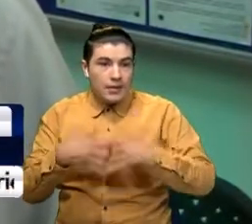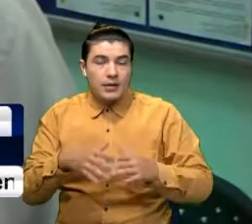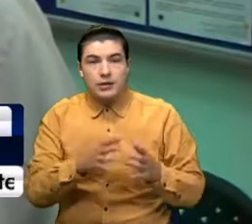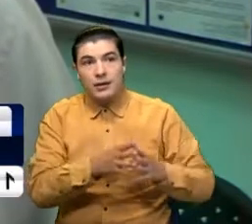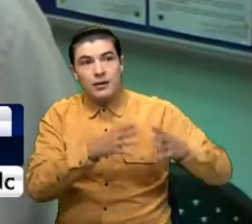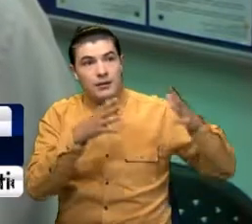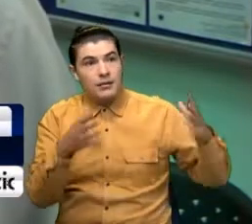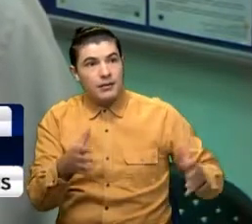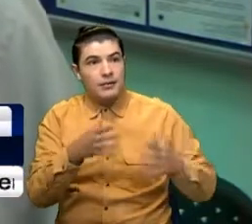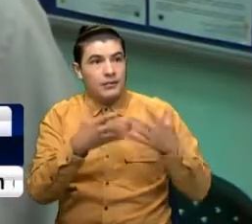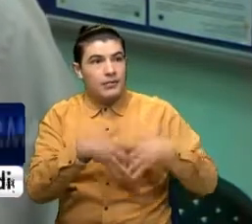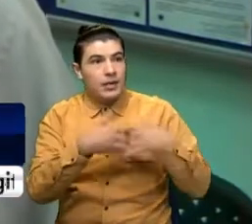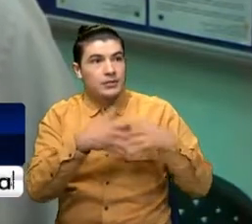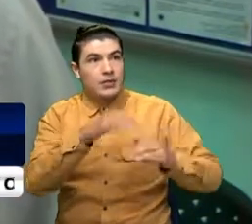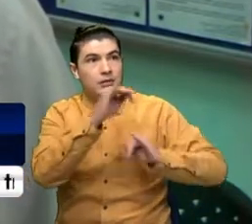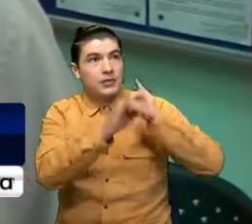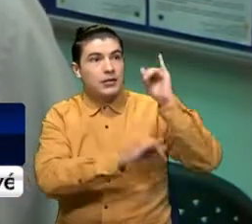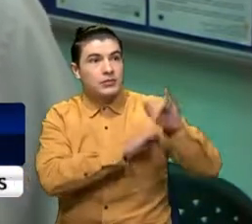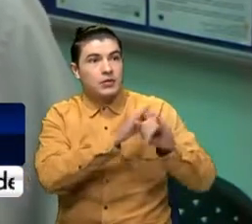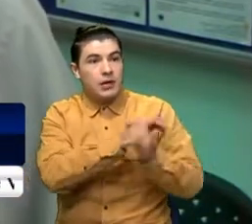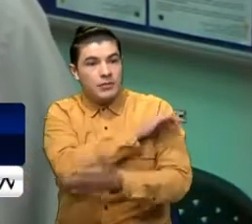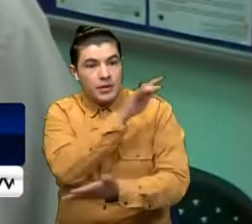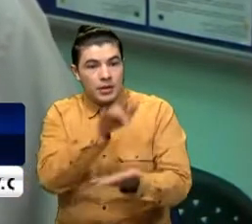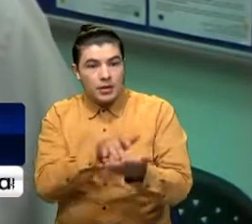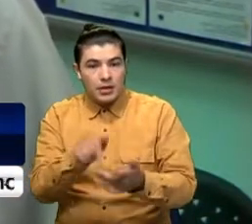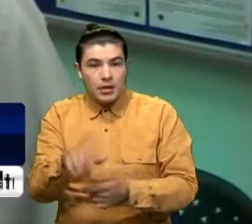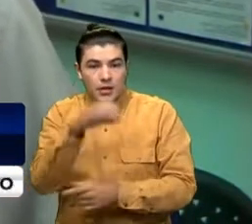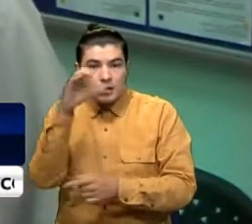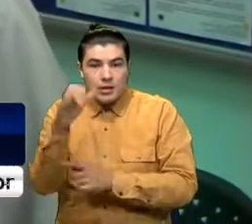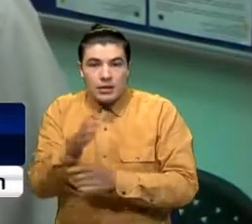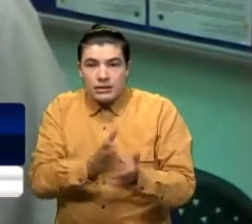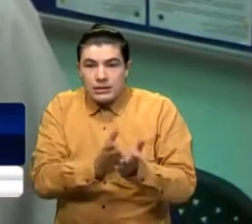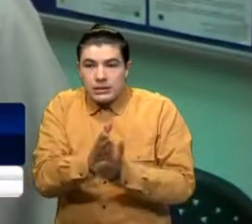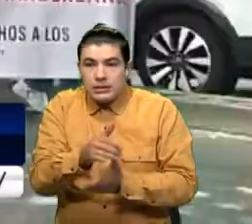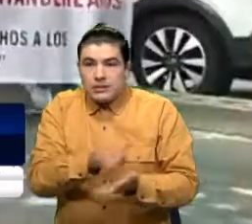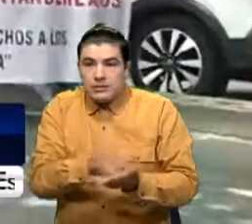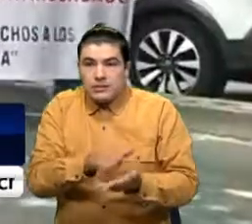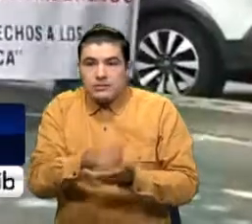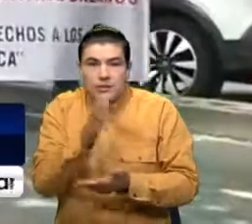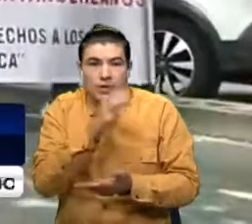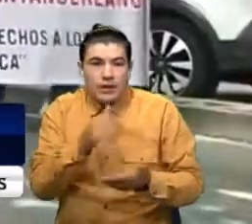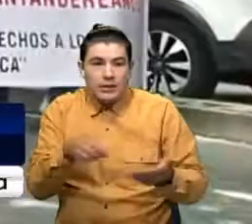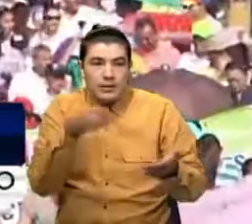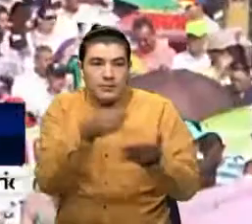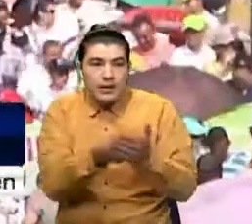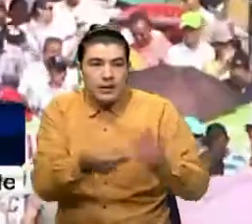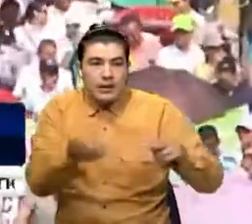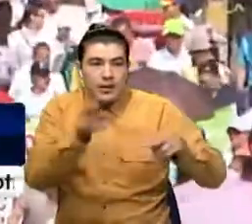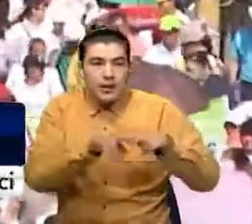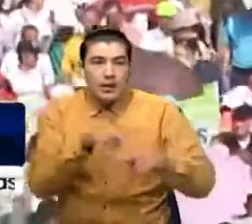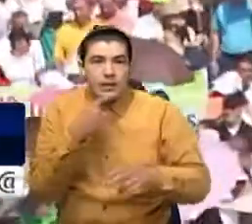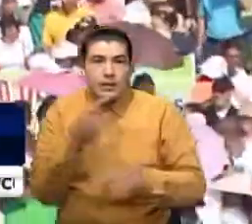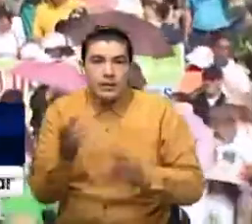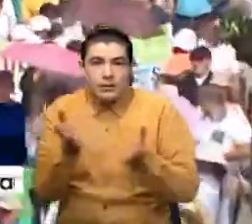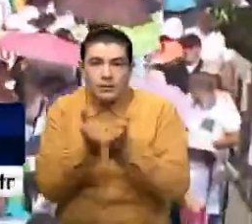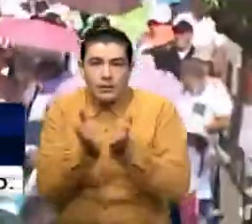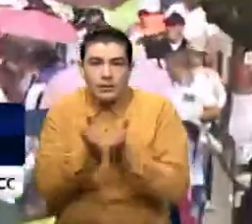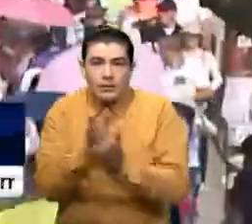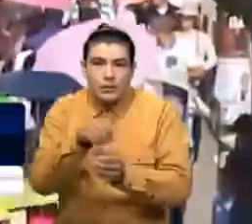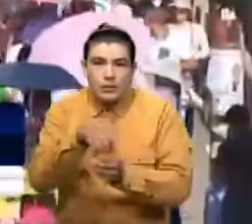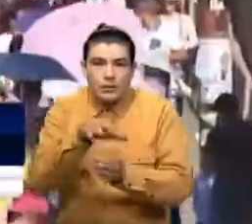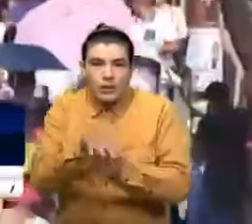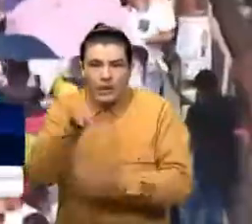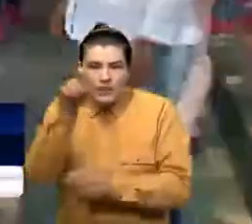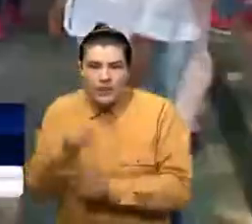grandes transnacionales siguen siendo exentos de impuestos. Expresaron que la educación pública debe ser objeto